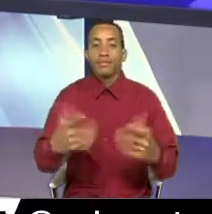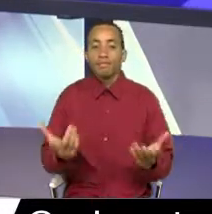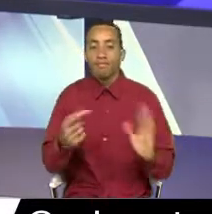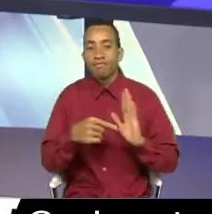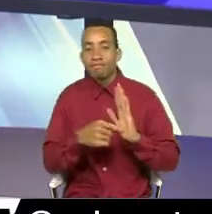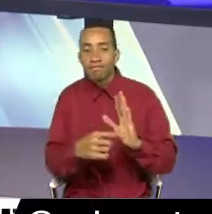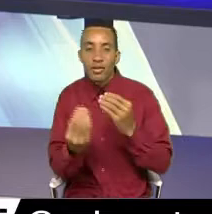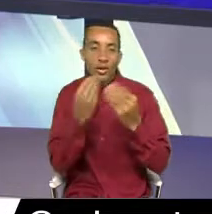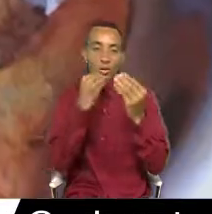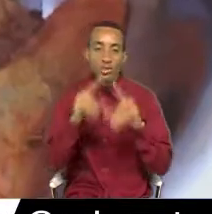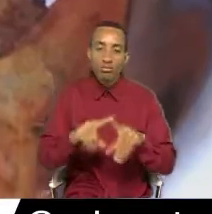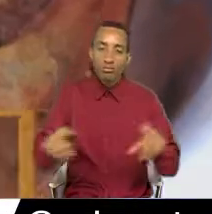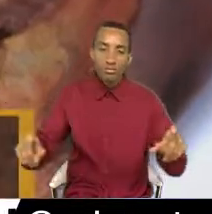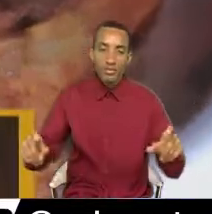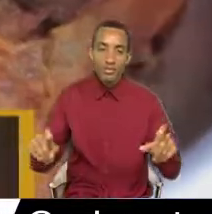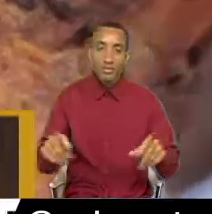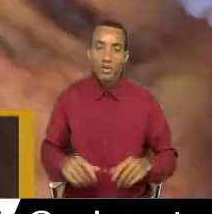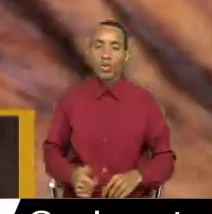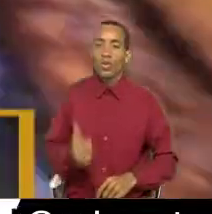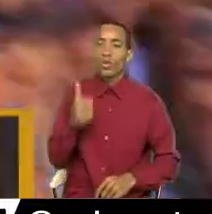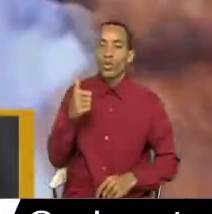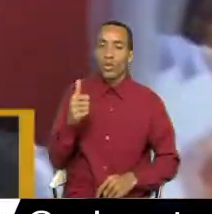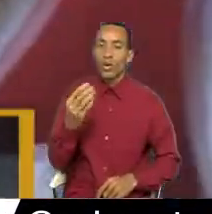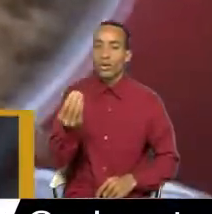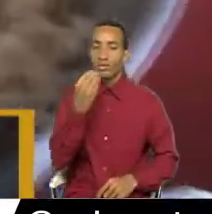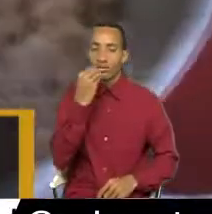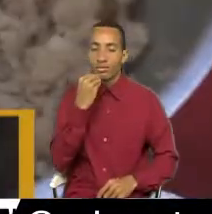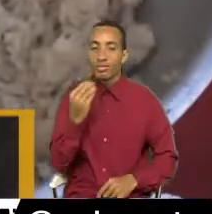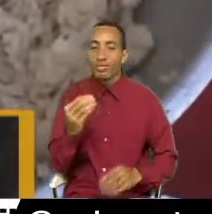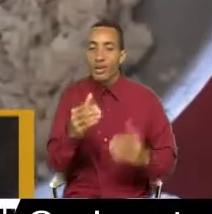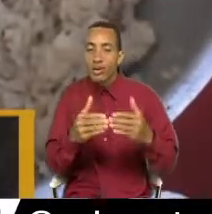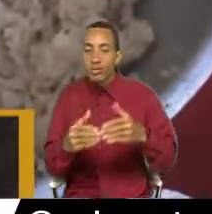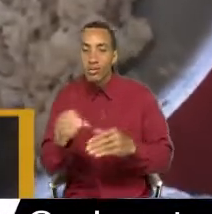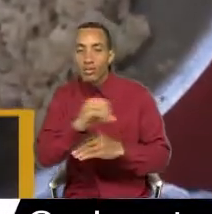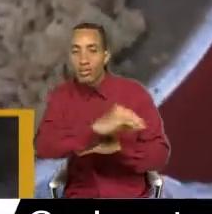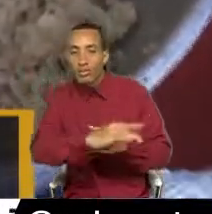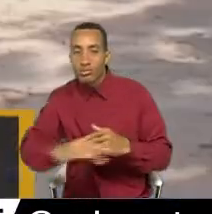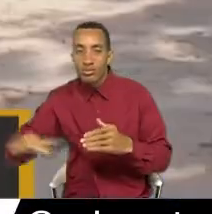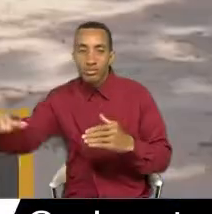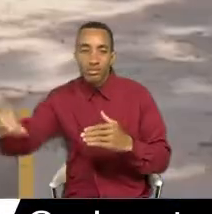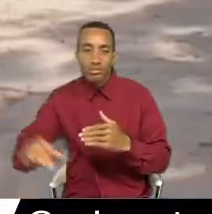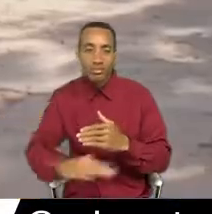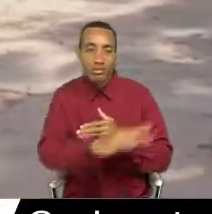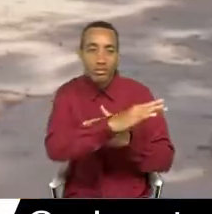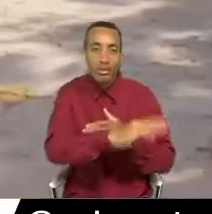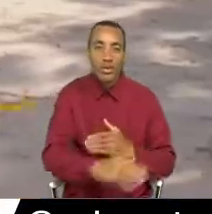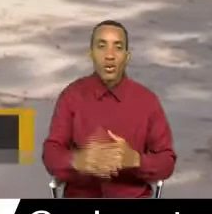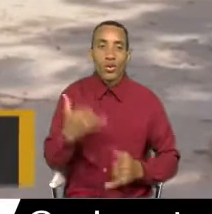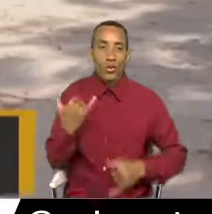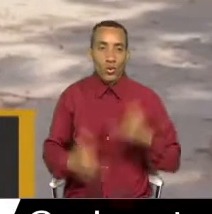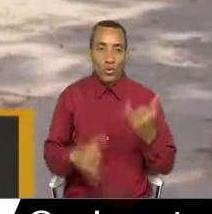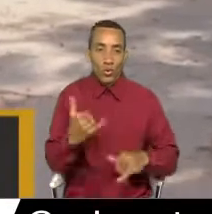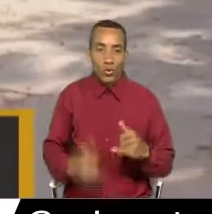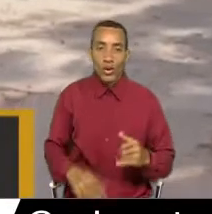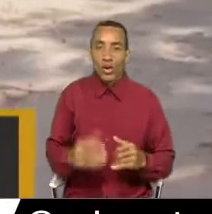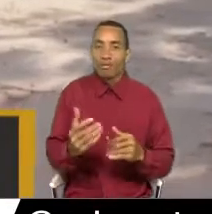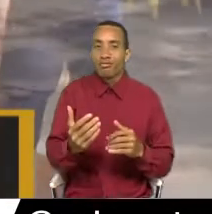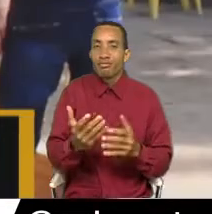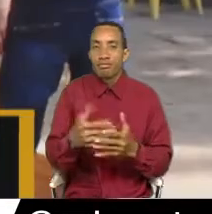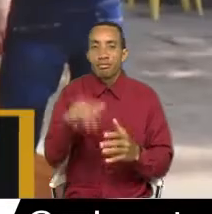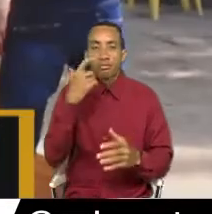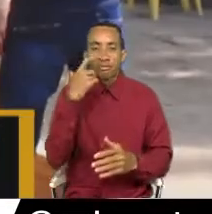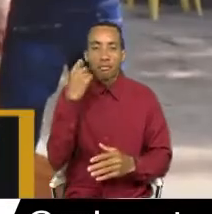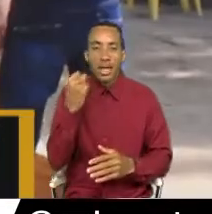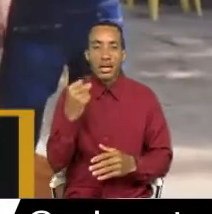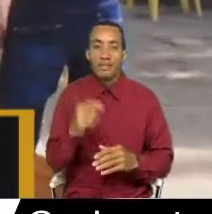gastronómicas. Buena comida de la ribera del río Magdalena y los juegos tradicionales más representativos de la región hicieron parte de este festival